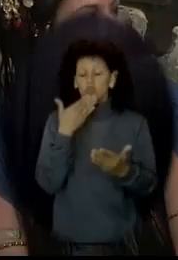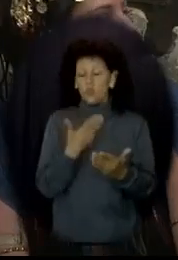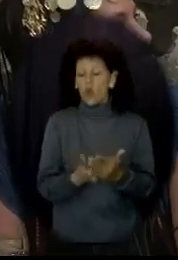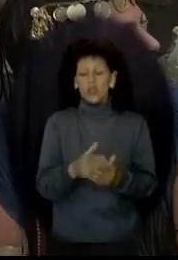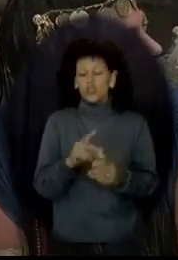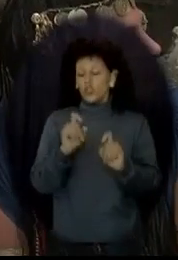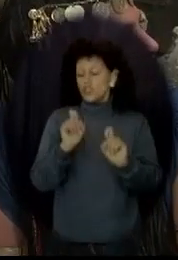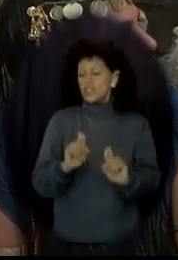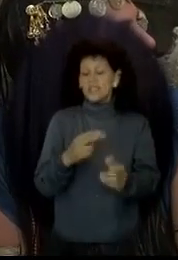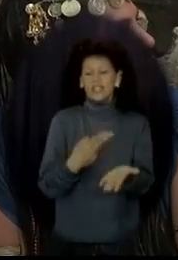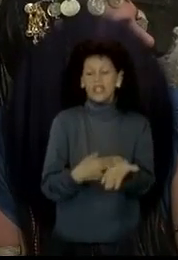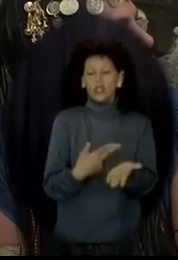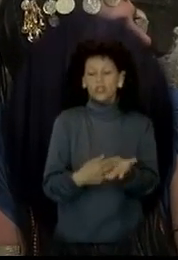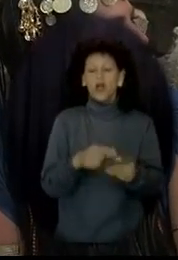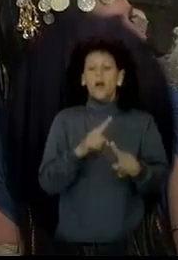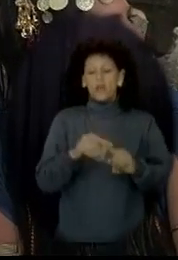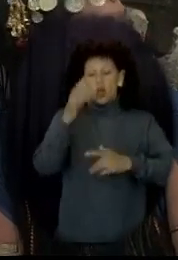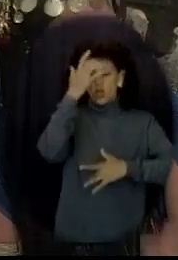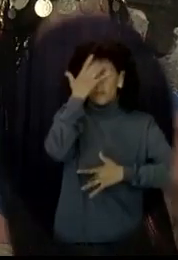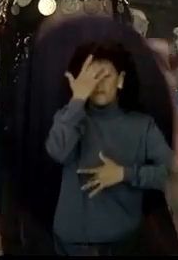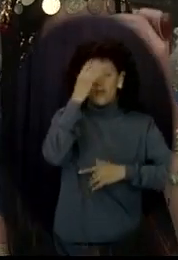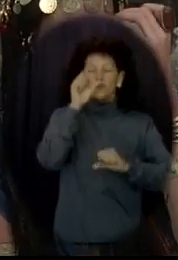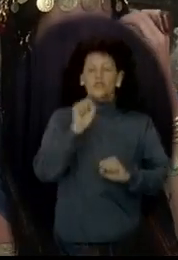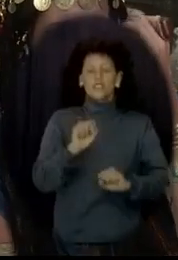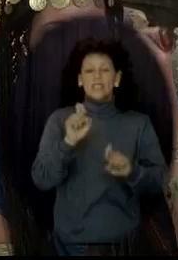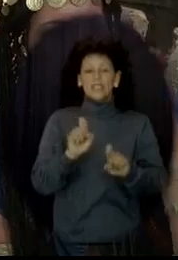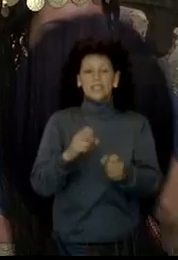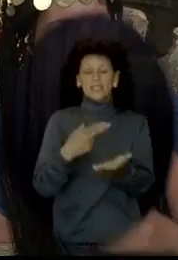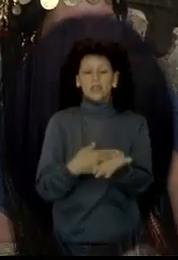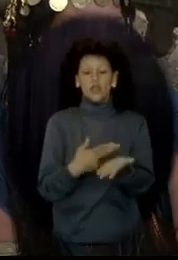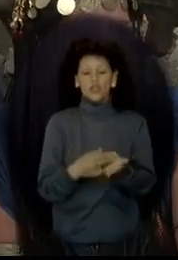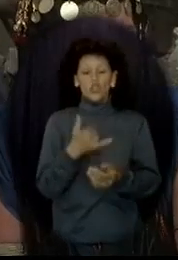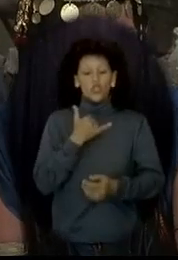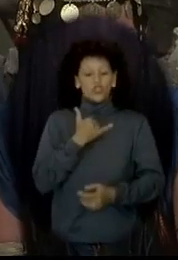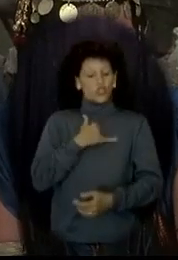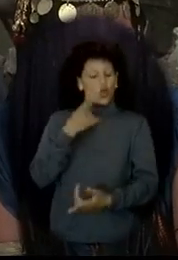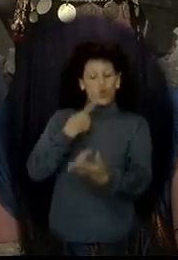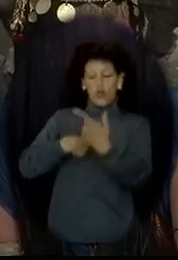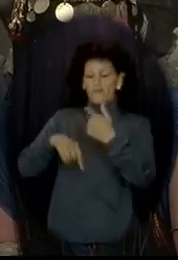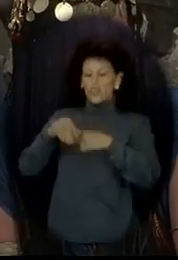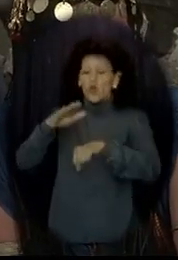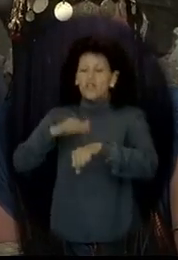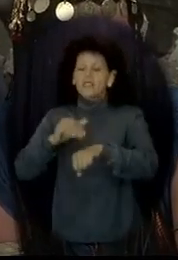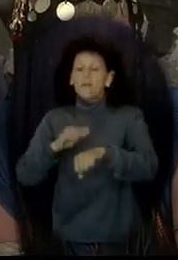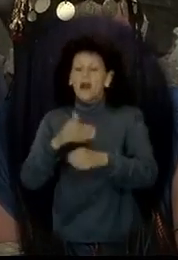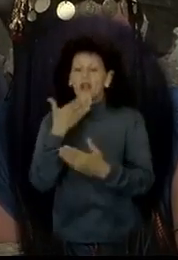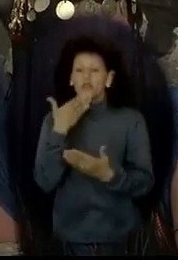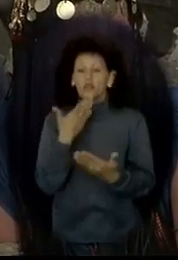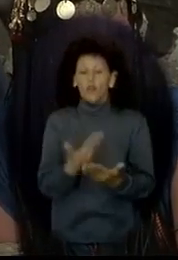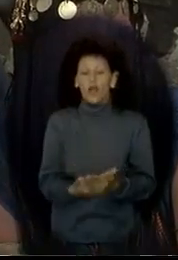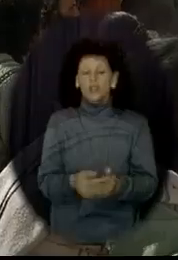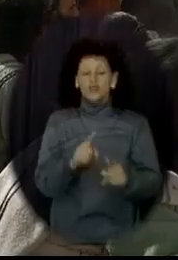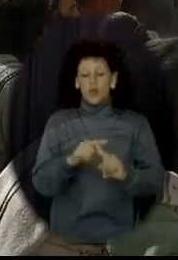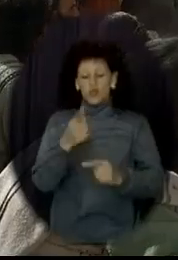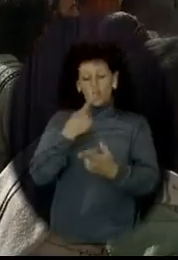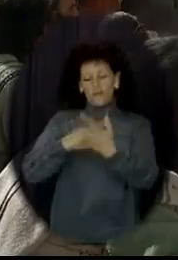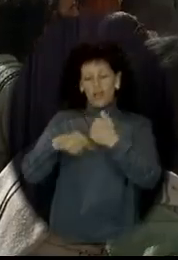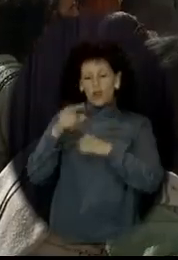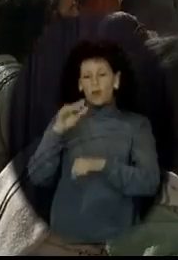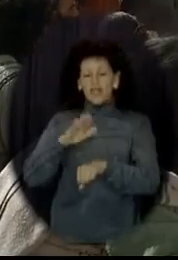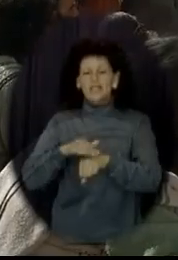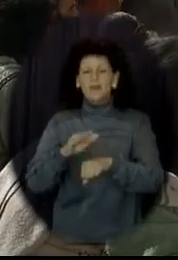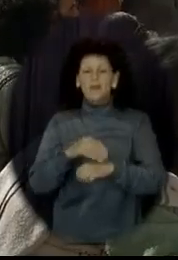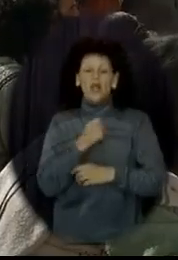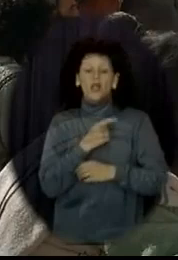Los buenos y sanos no necesitan médicos, sino los enfermos. Yo no he venido a llamar solo a los que son buenos, sino